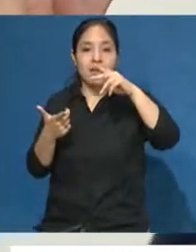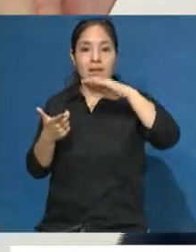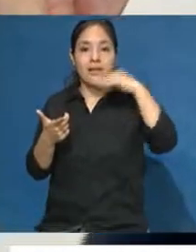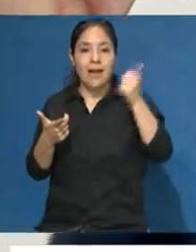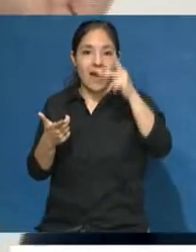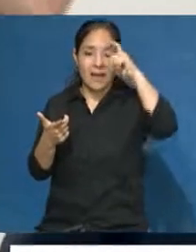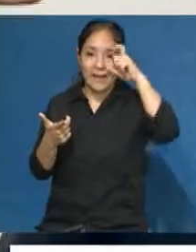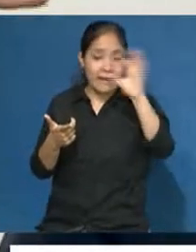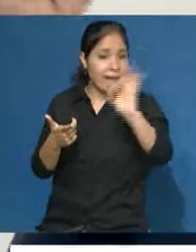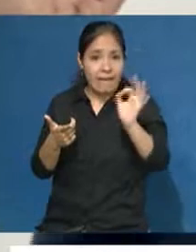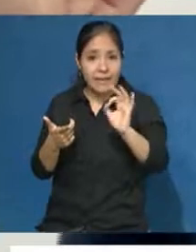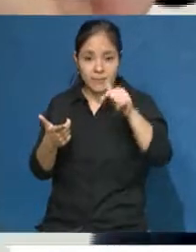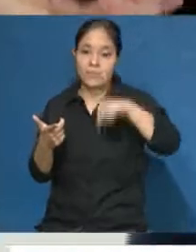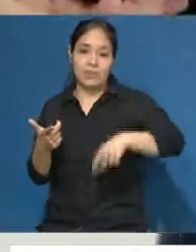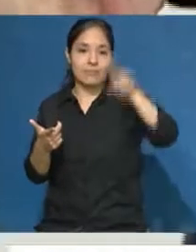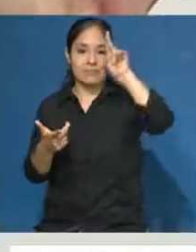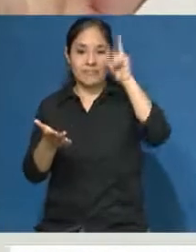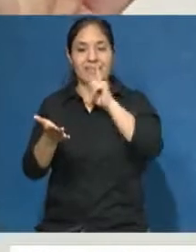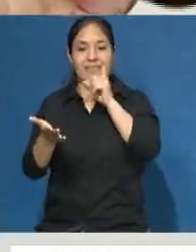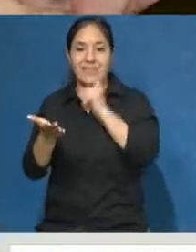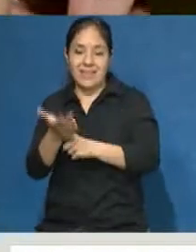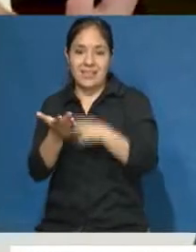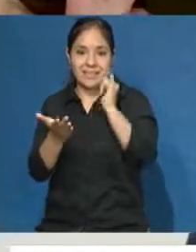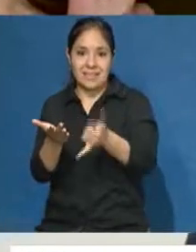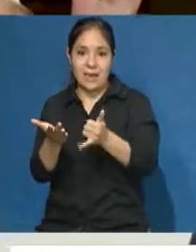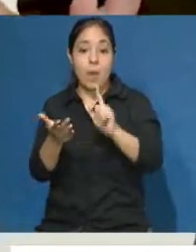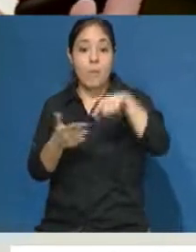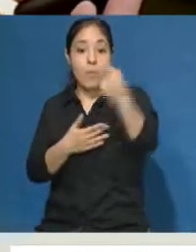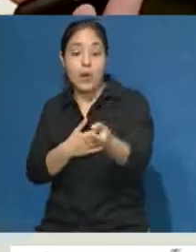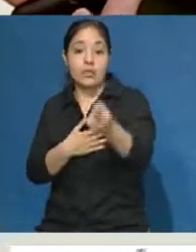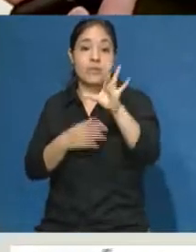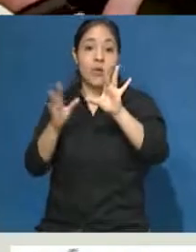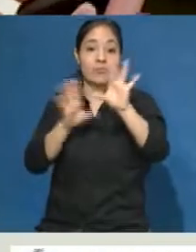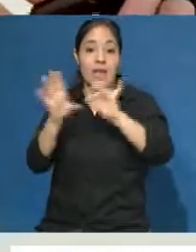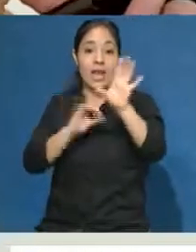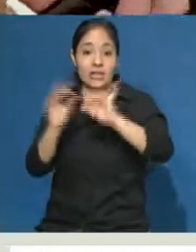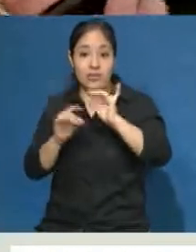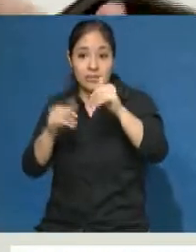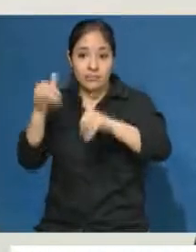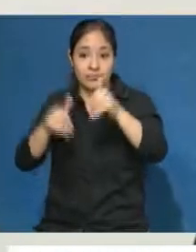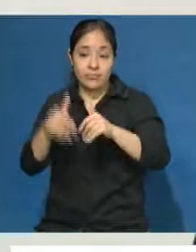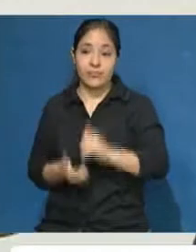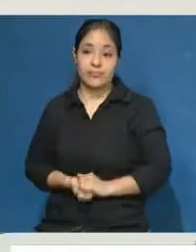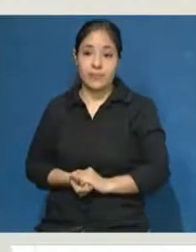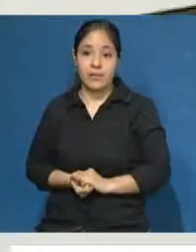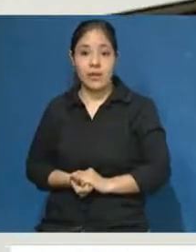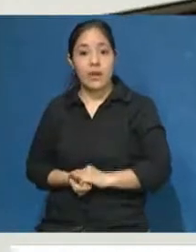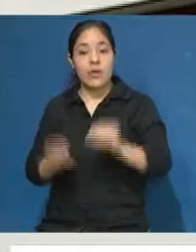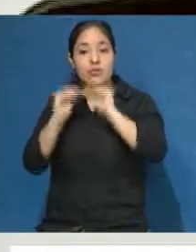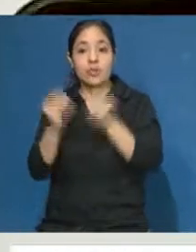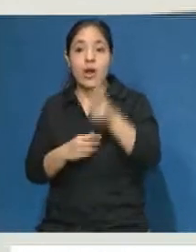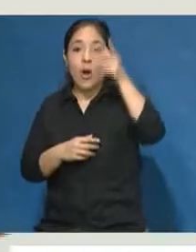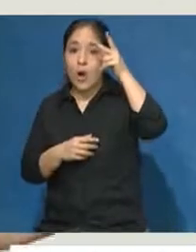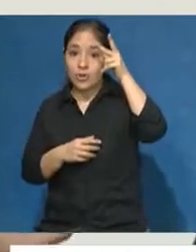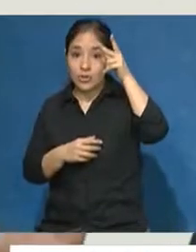hacerlo yo antes de que sean las próximas elecciones de intendente y gobernador, etcétera. ¿Implica a 8 intendentes actuales